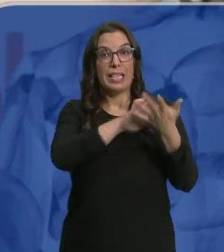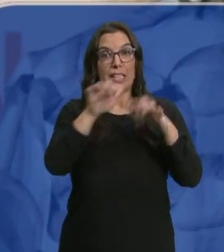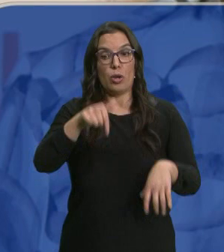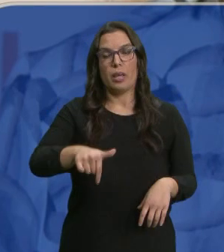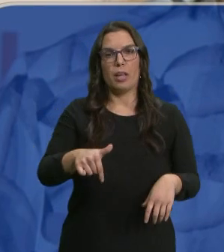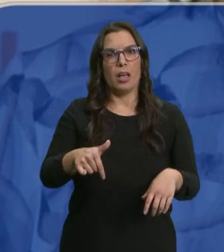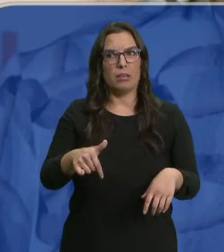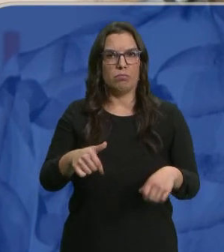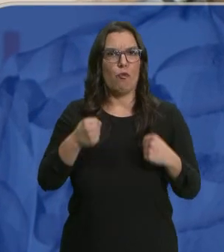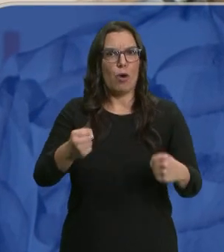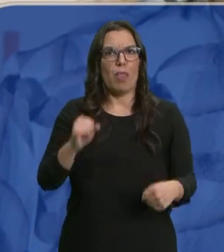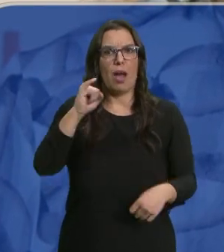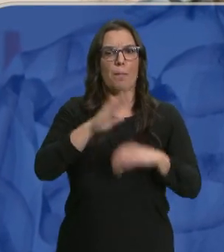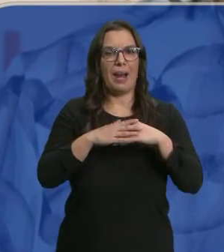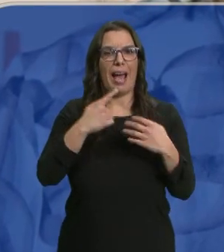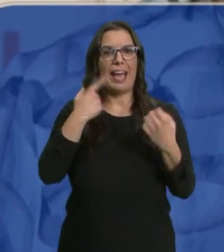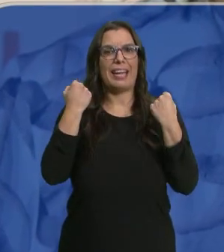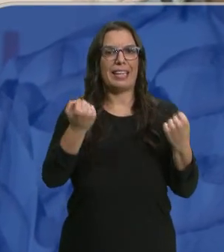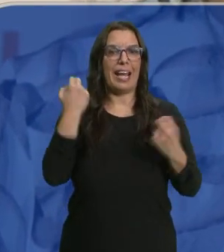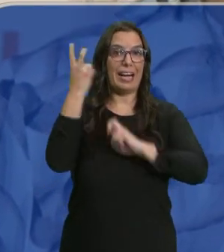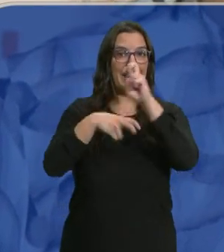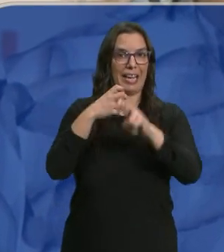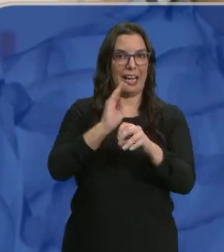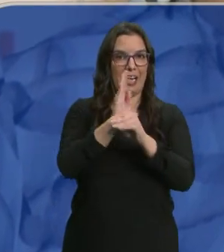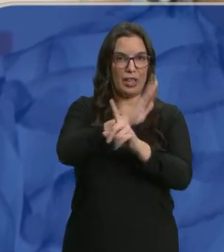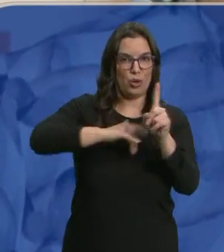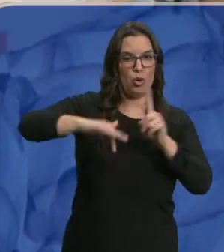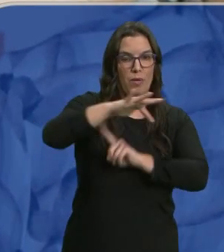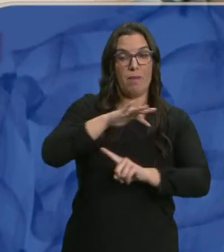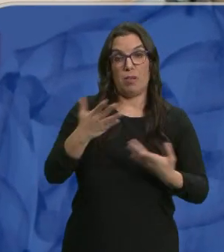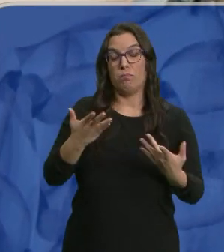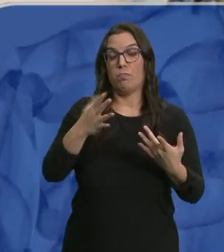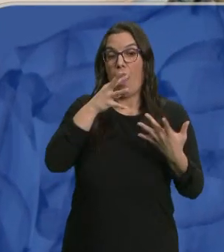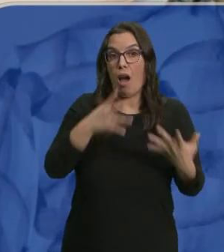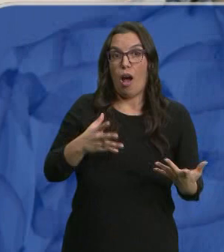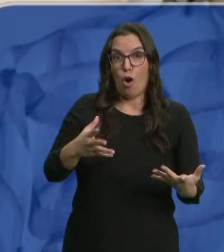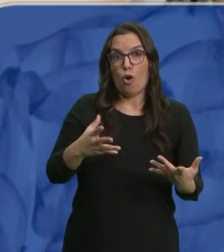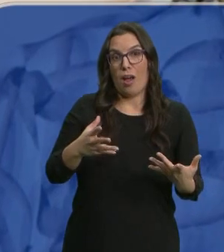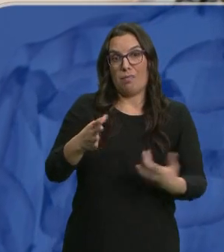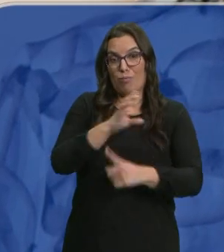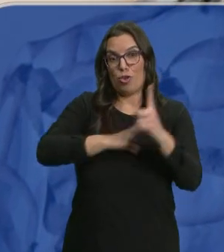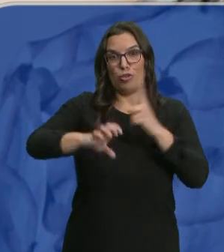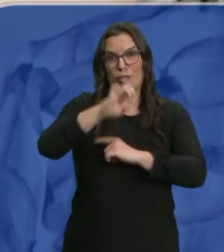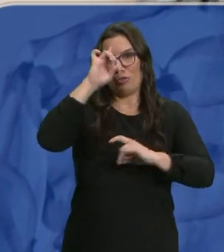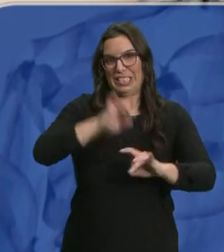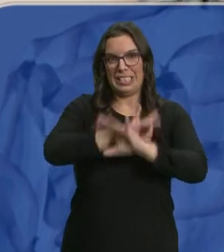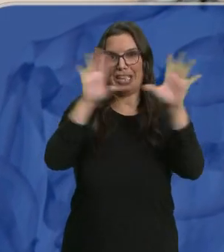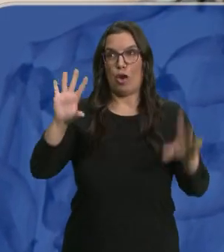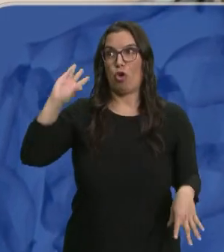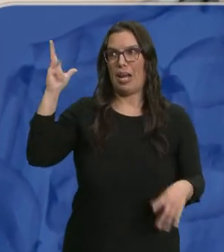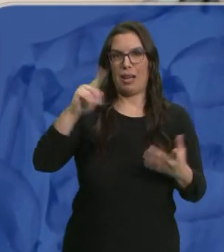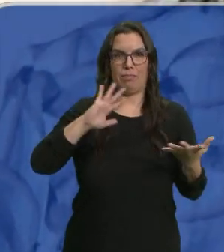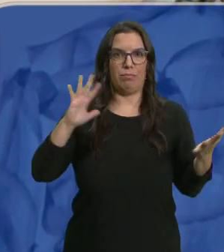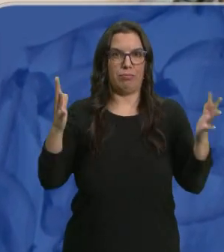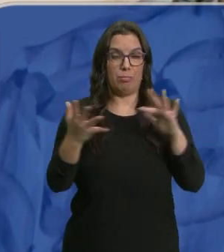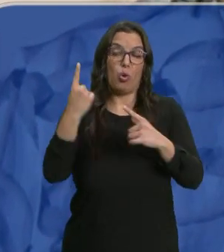es una potencia en energías renovables y eso dicho en un contexto donde es innegable el cambio